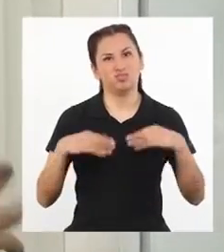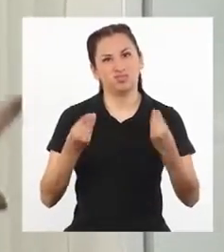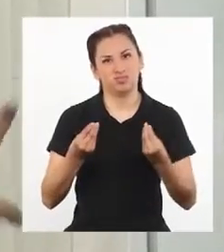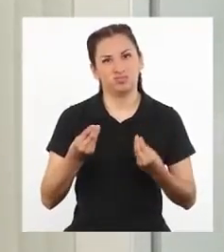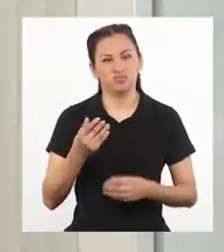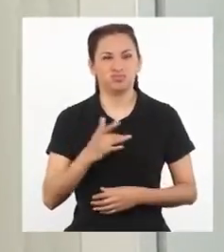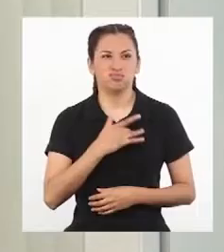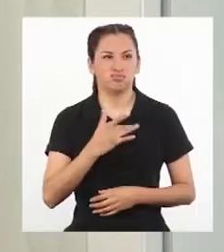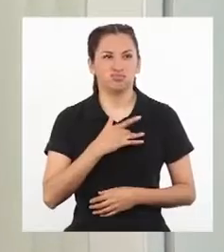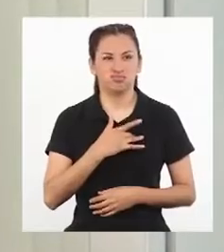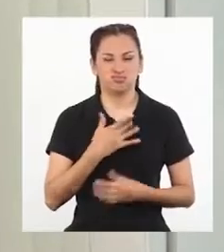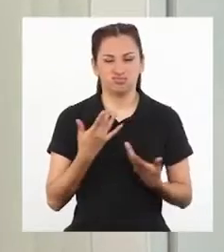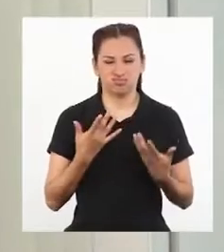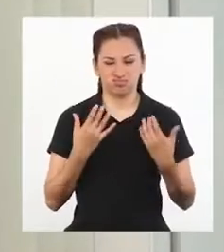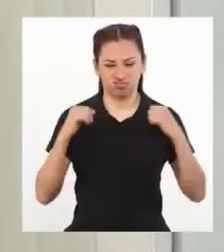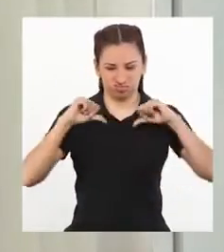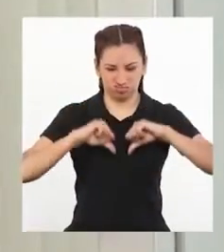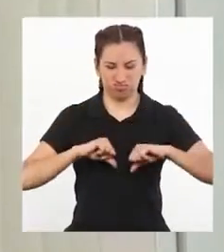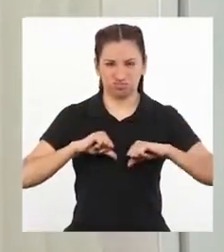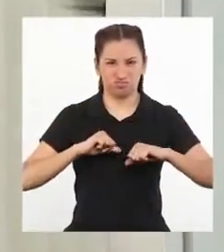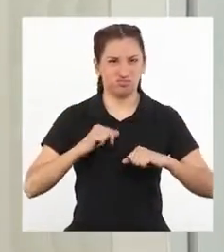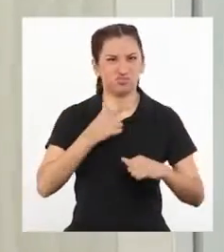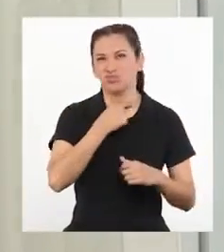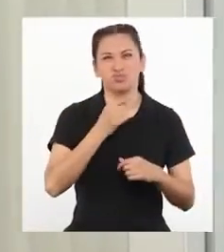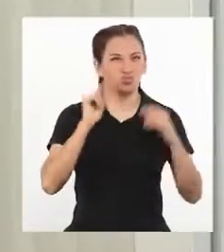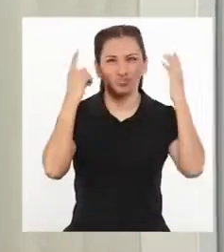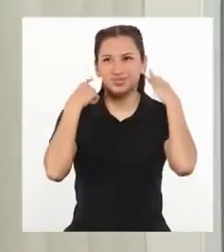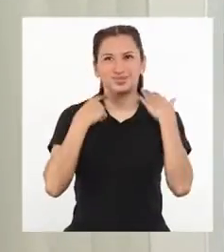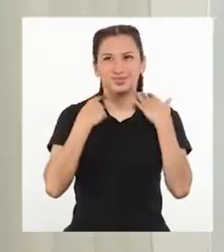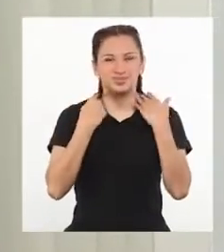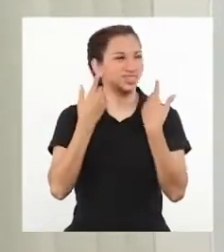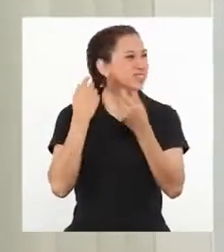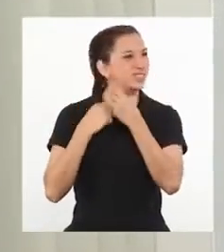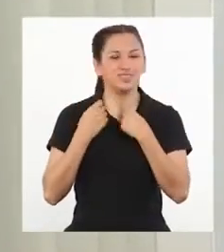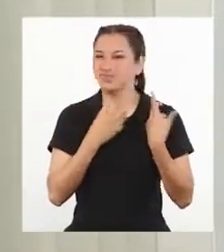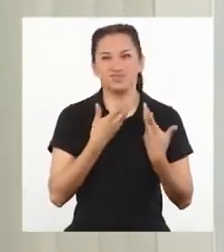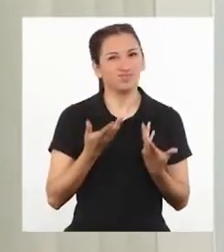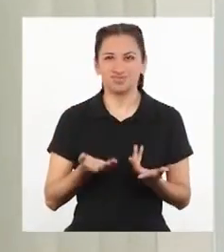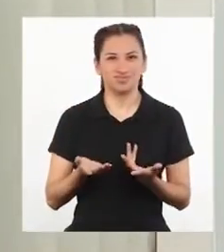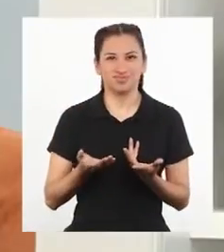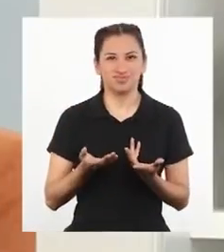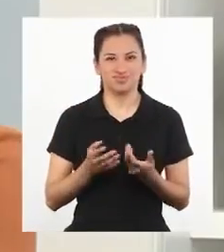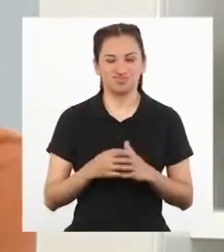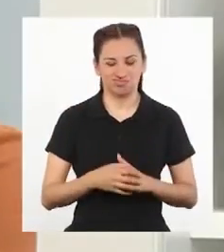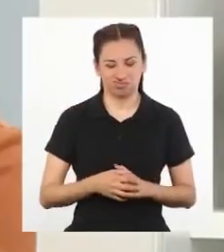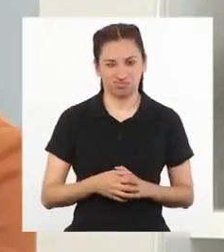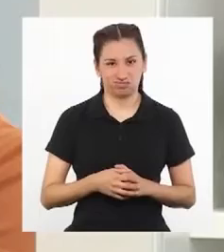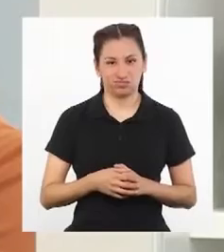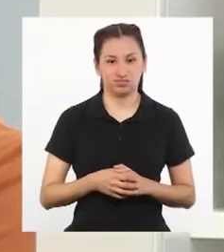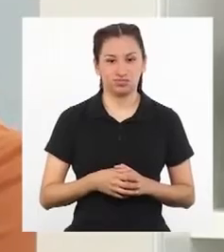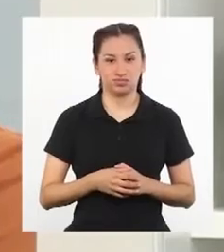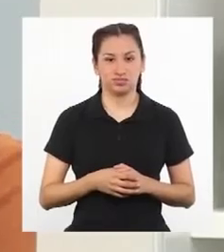¿Por qué me siento así hoy? Nada me gusta. No sé cómo peinarme ni nada.